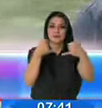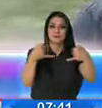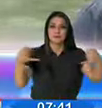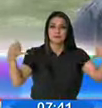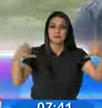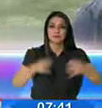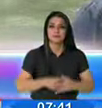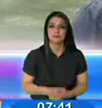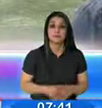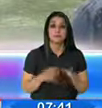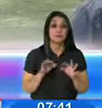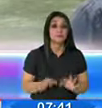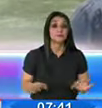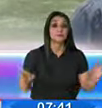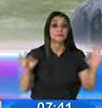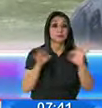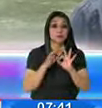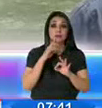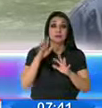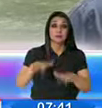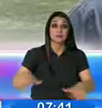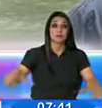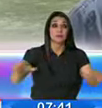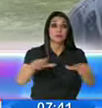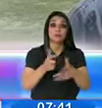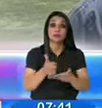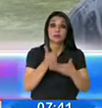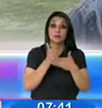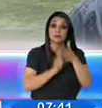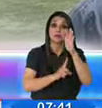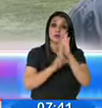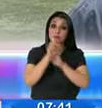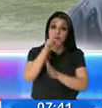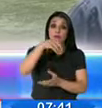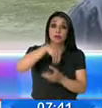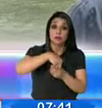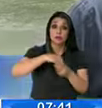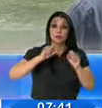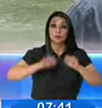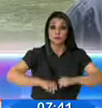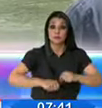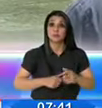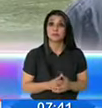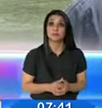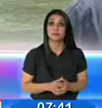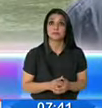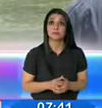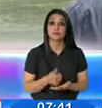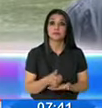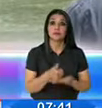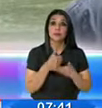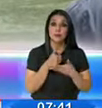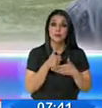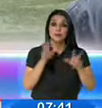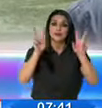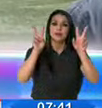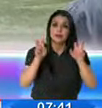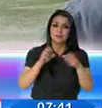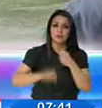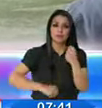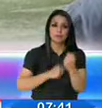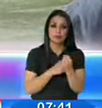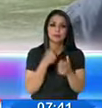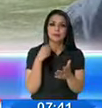Es importante para nosotros porque ayuda al desarrollo local, nos ayuda en un tema de... nos apoyan